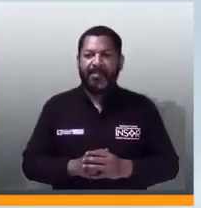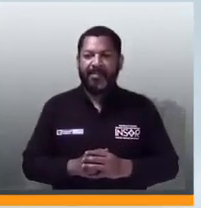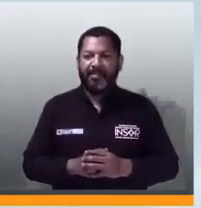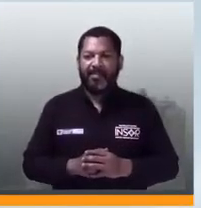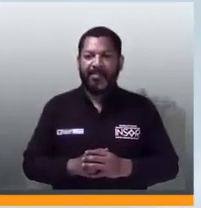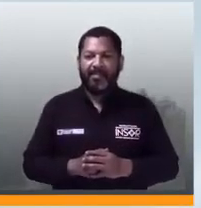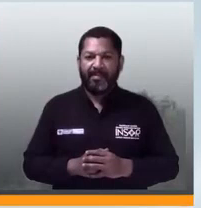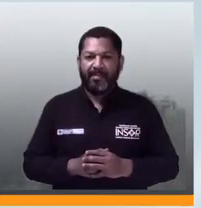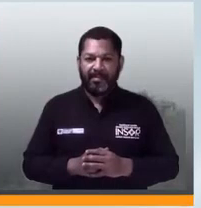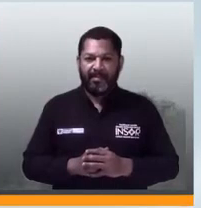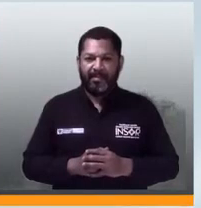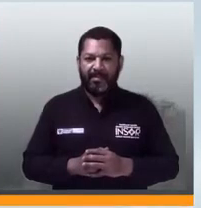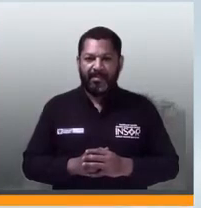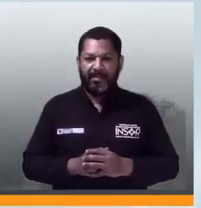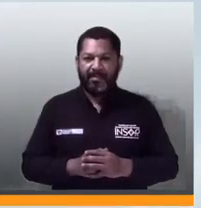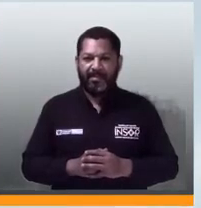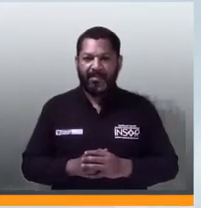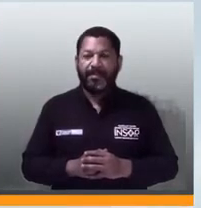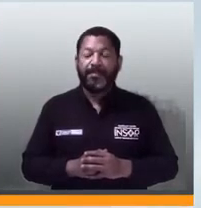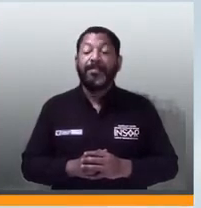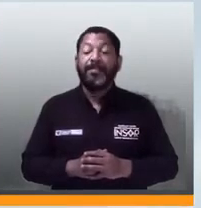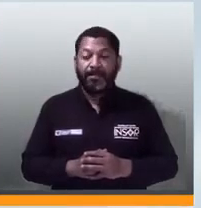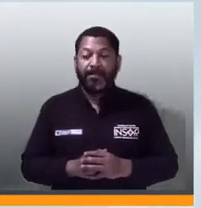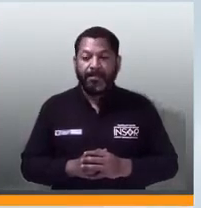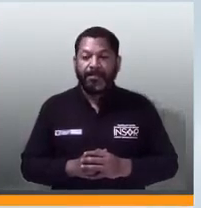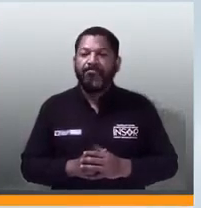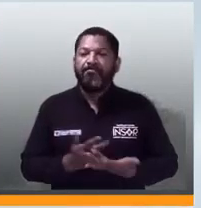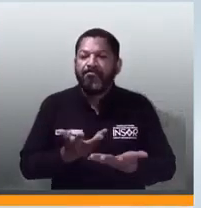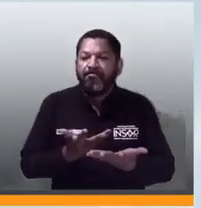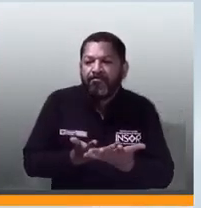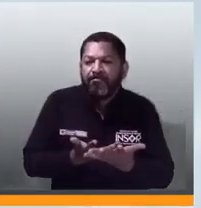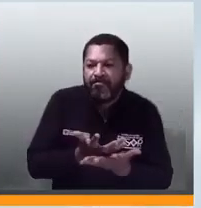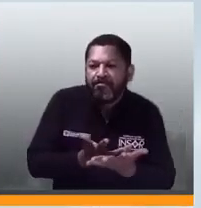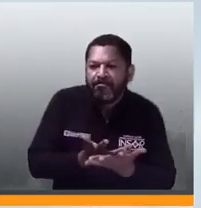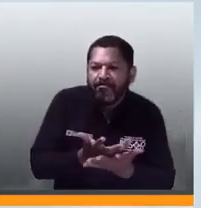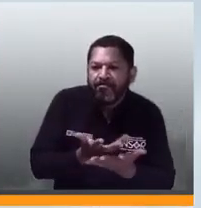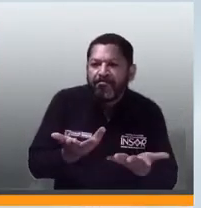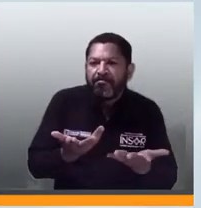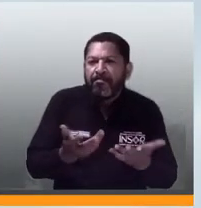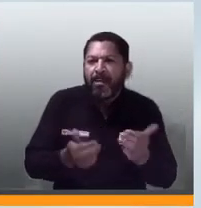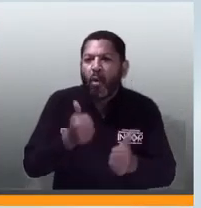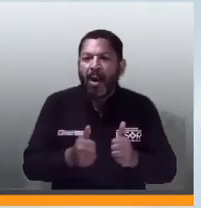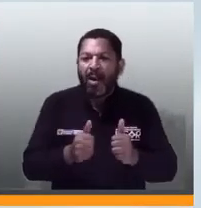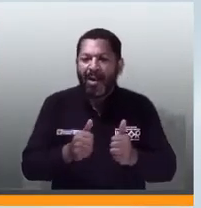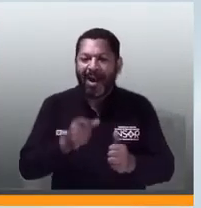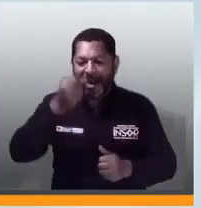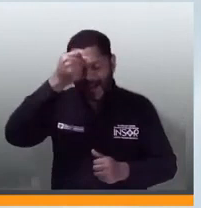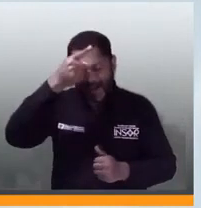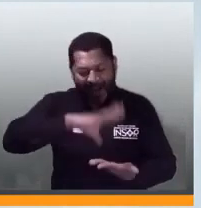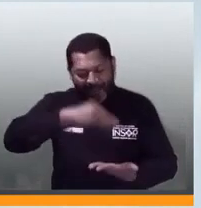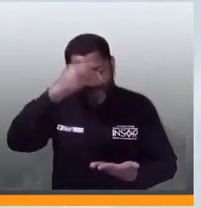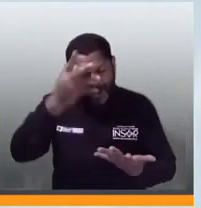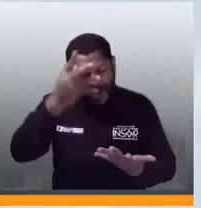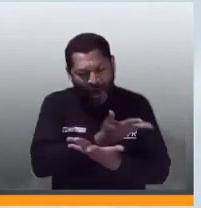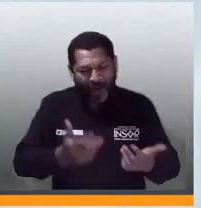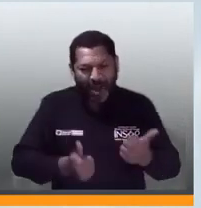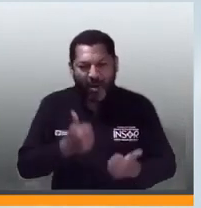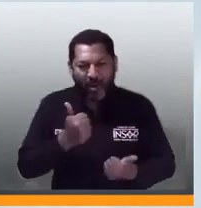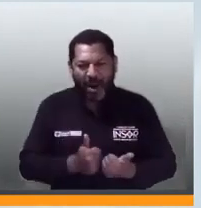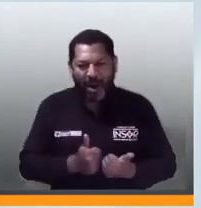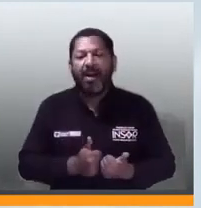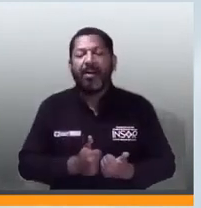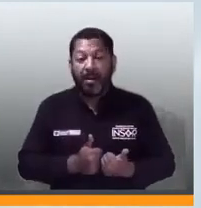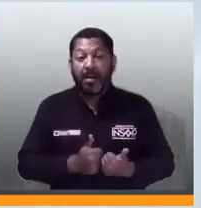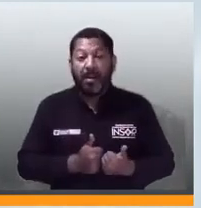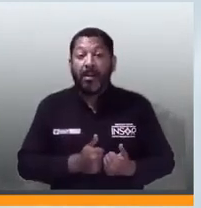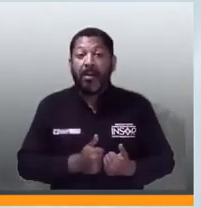En cuanto, la siguiente, Elena, en cuanto a recomendaciones como los aprendizajes que tuvimos en estos talleres, las recomendaciones,